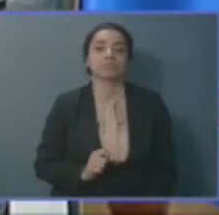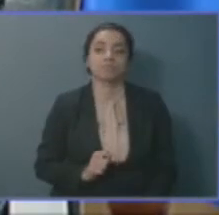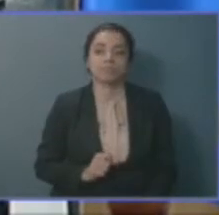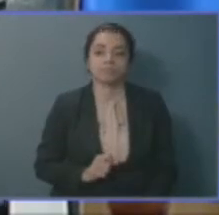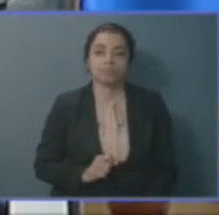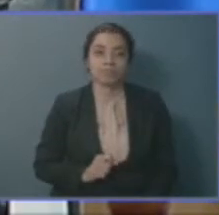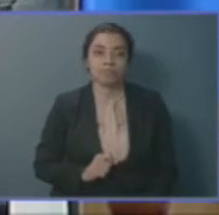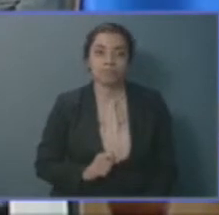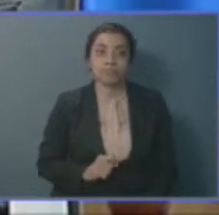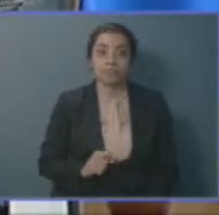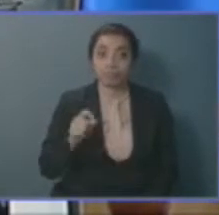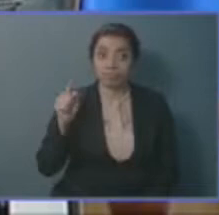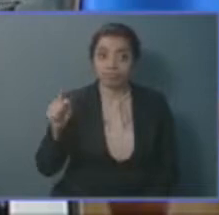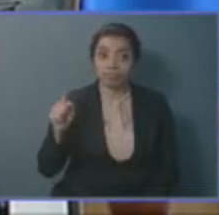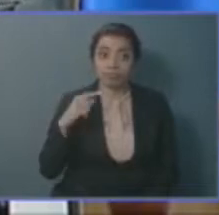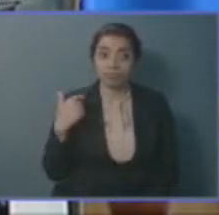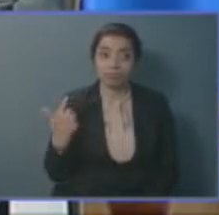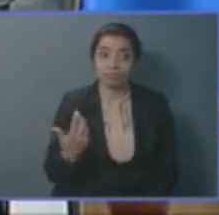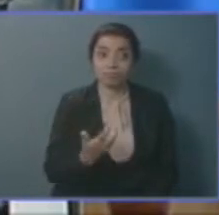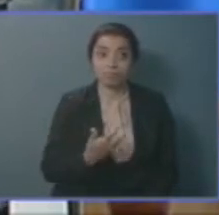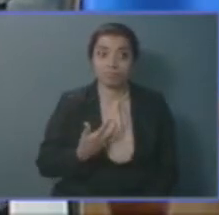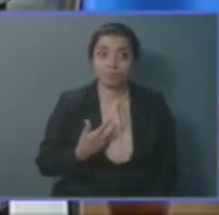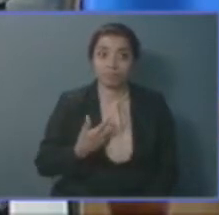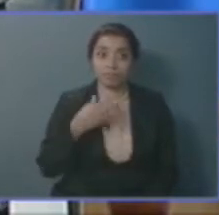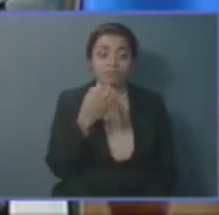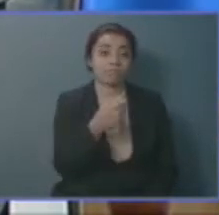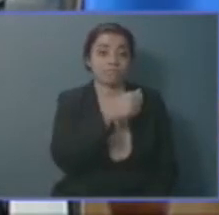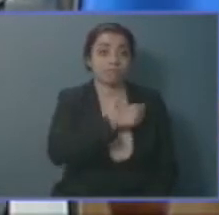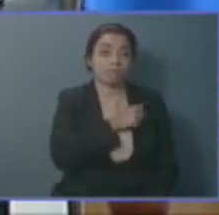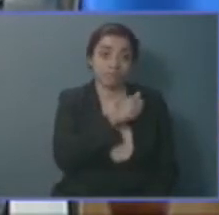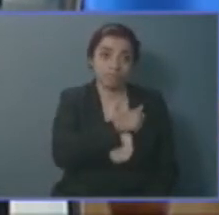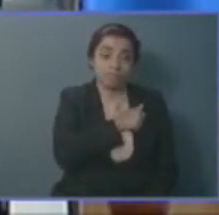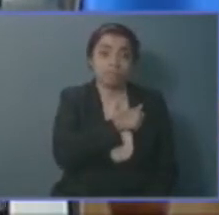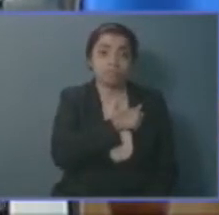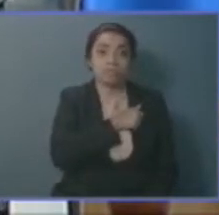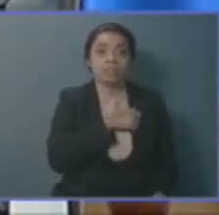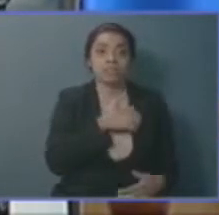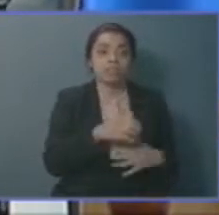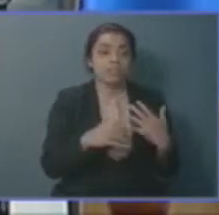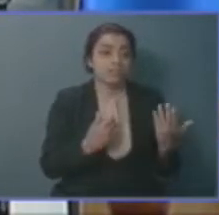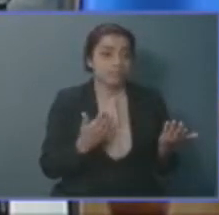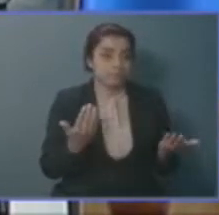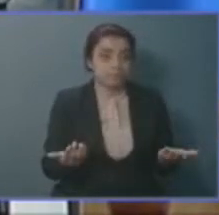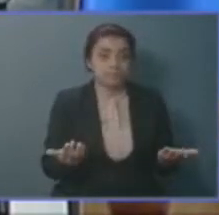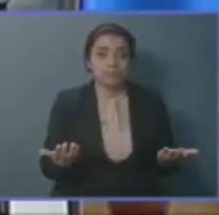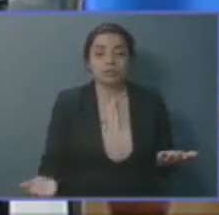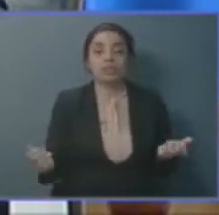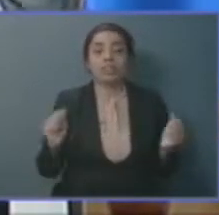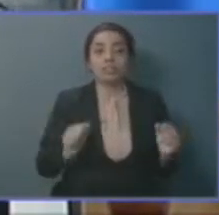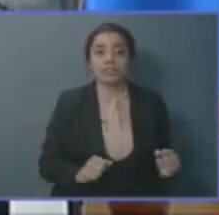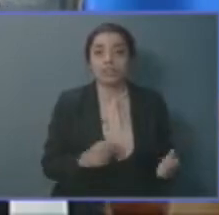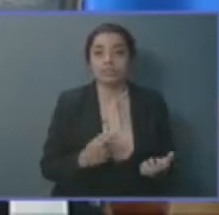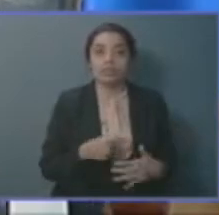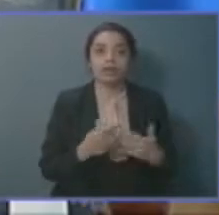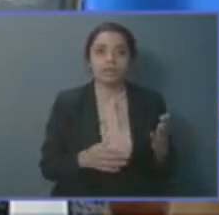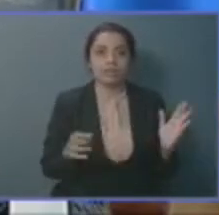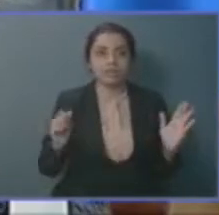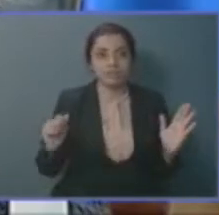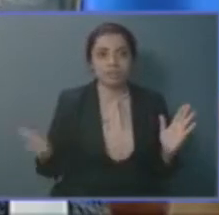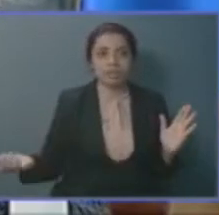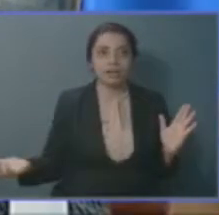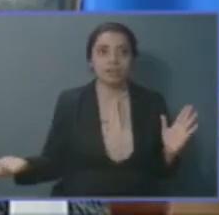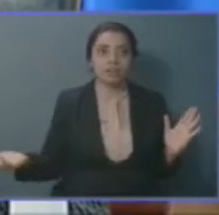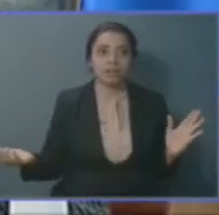que ahí tenemos enfrente a nosotros la responsabilidad de brindarle al país la existencia de esa